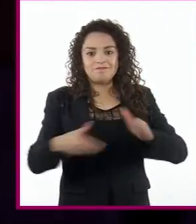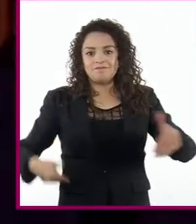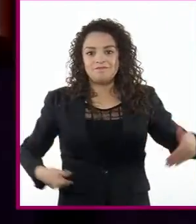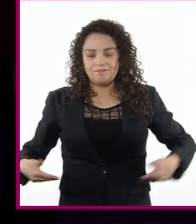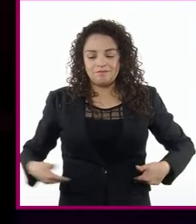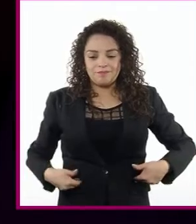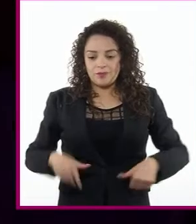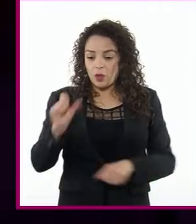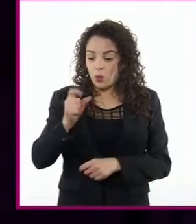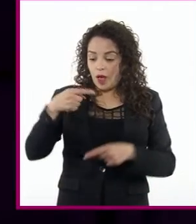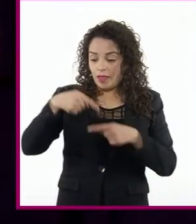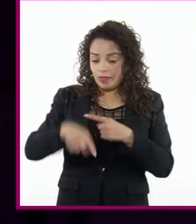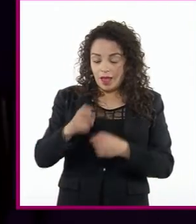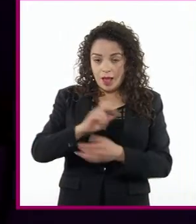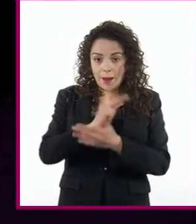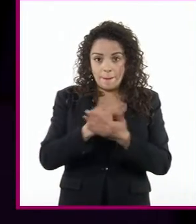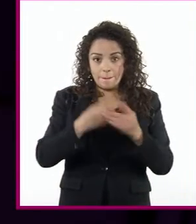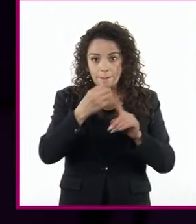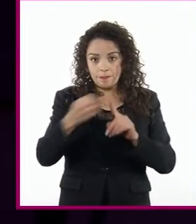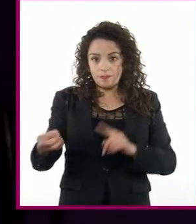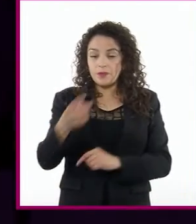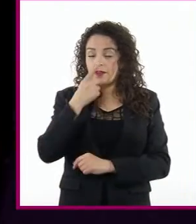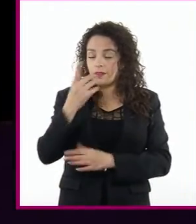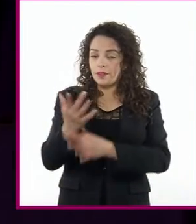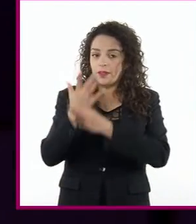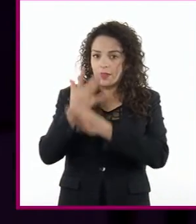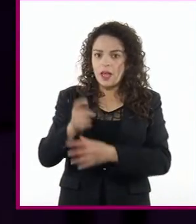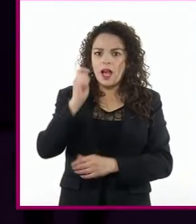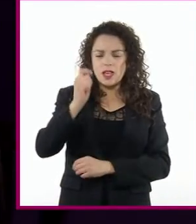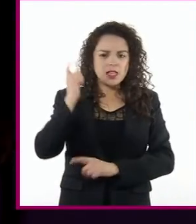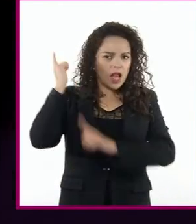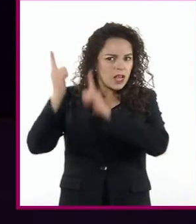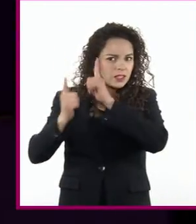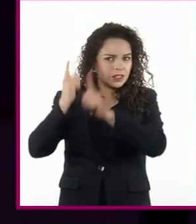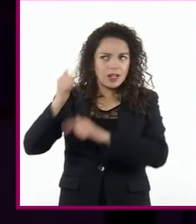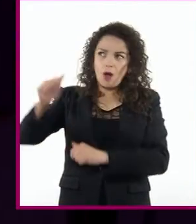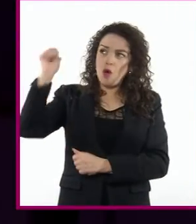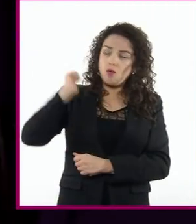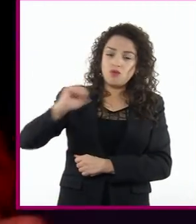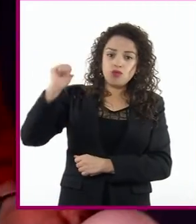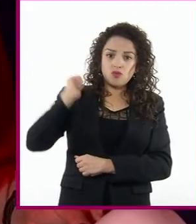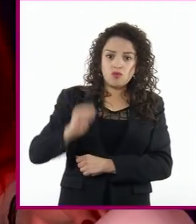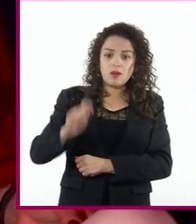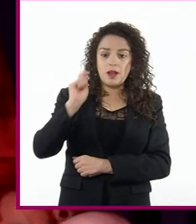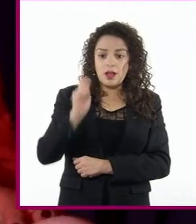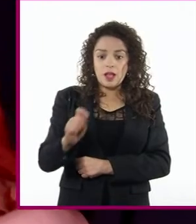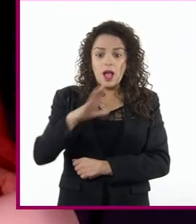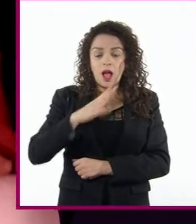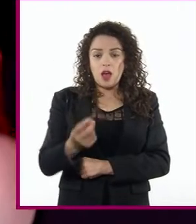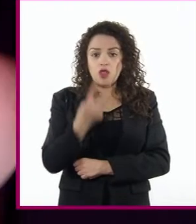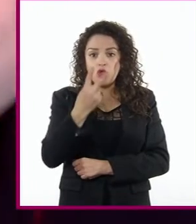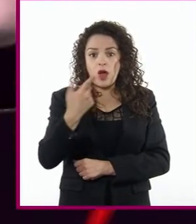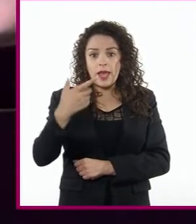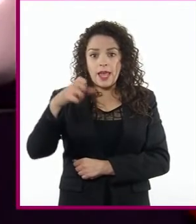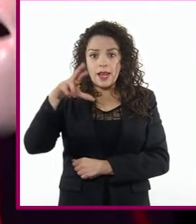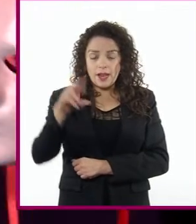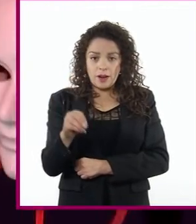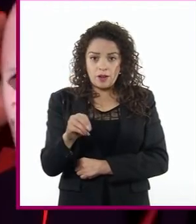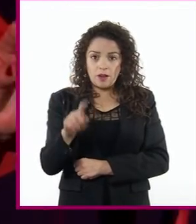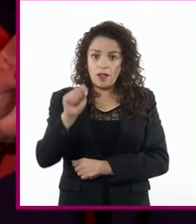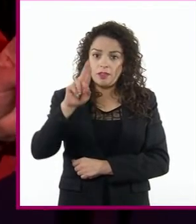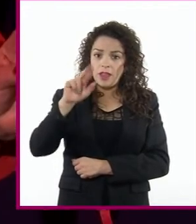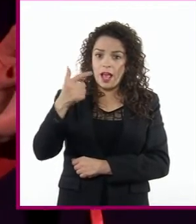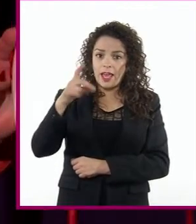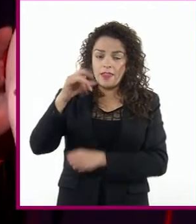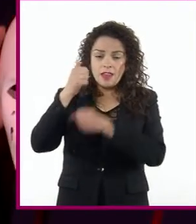sesión, comentamos que desde la antigua Grecia, cuna del teatro, se cultivaban dos géneros, la